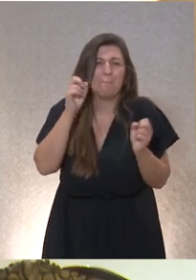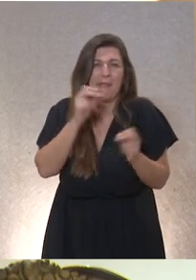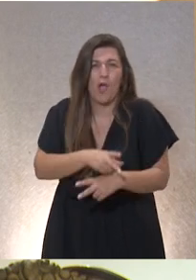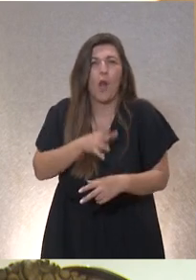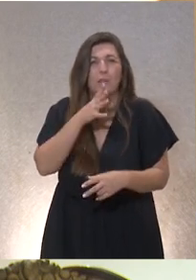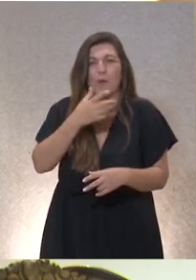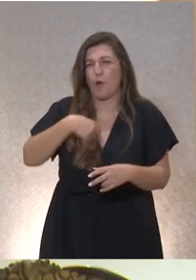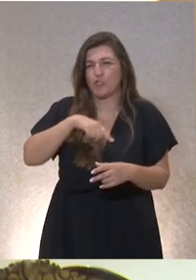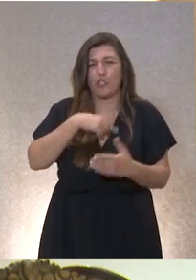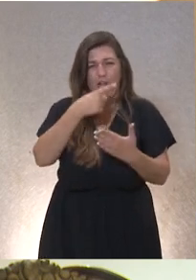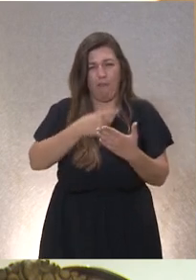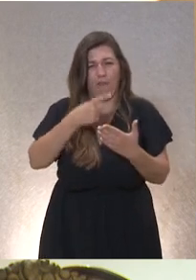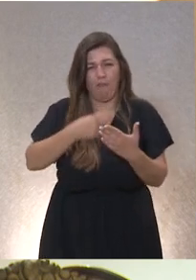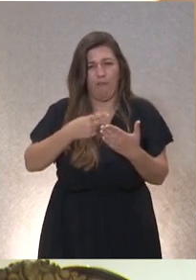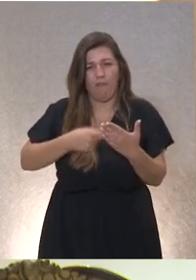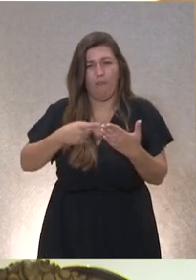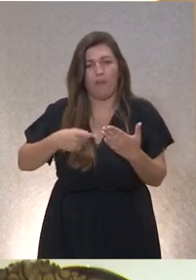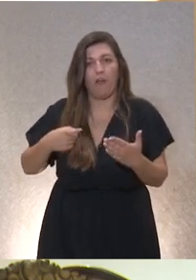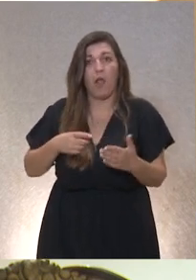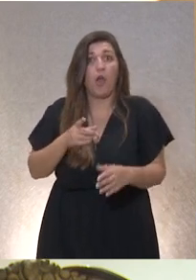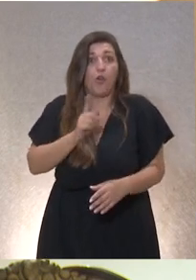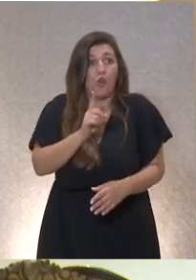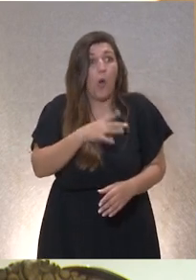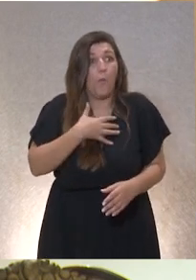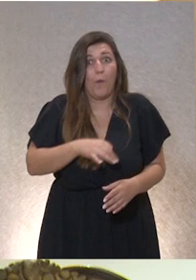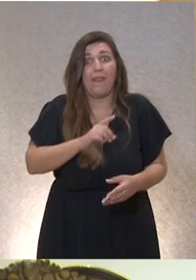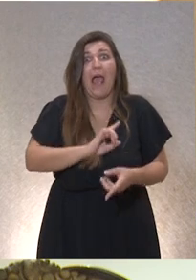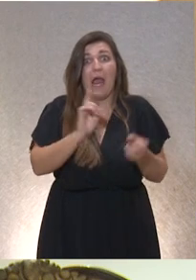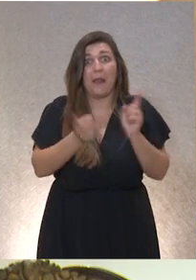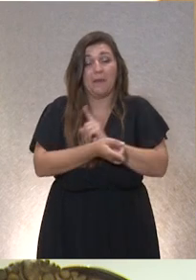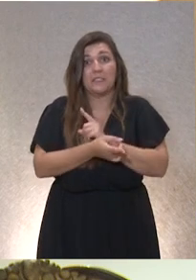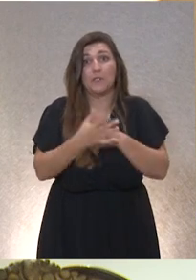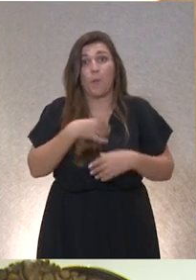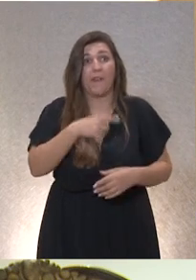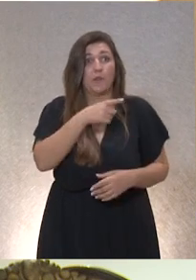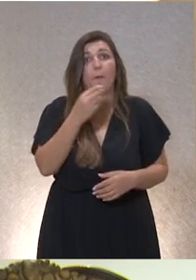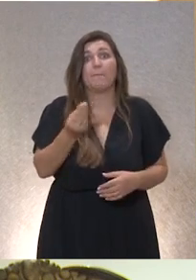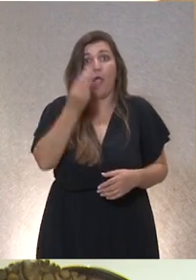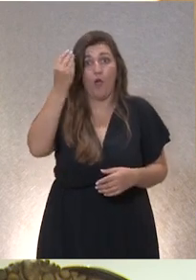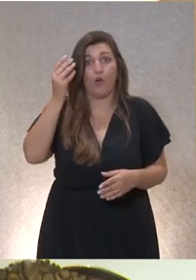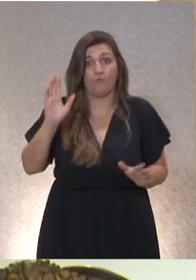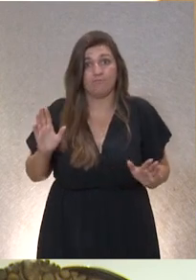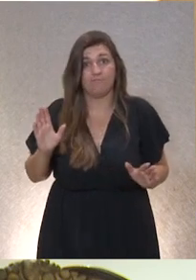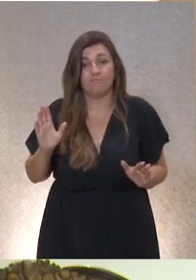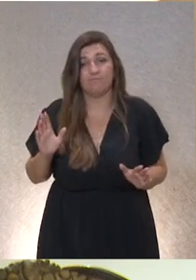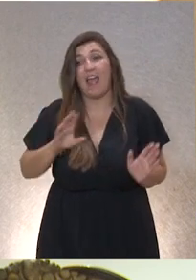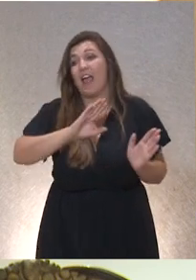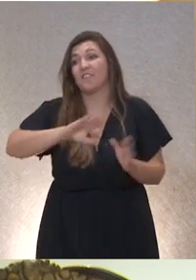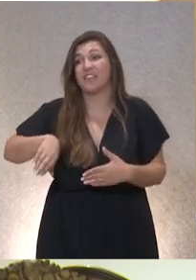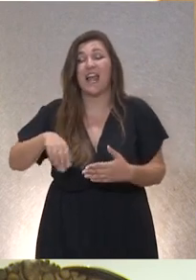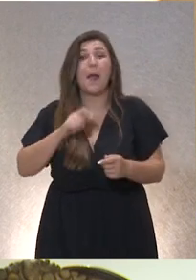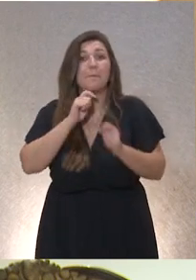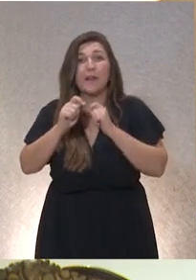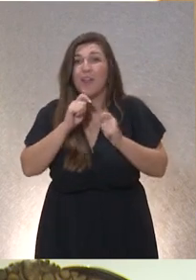digo no no a lo mejor no a lo mejor es al revés el periodismo ganaría credibilidad si fuera